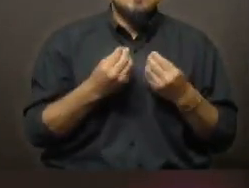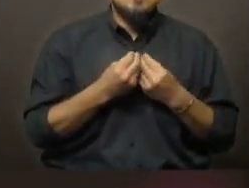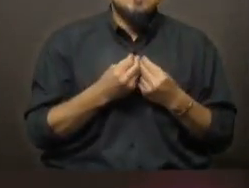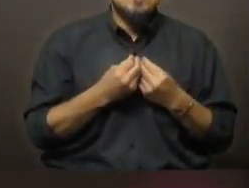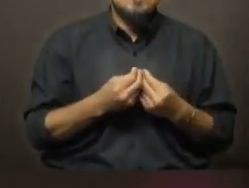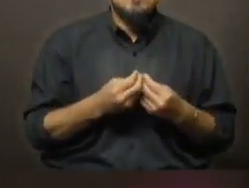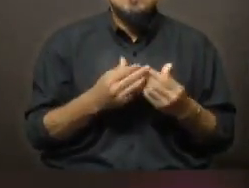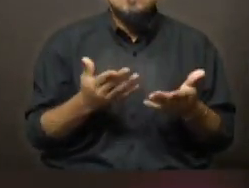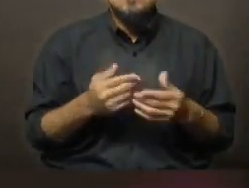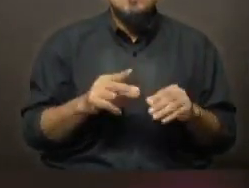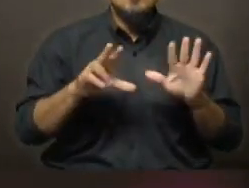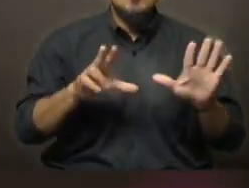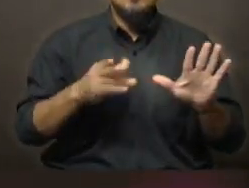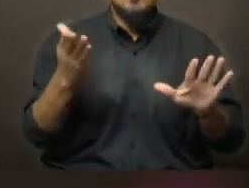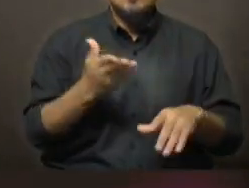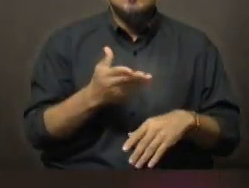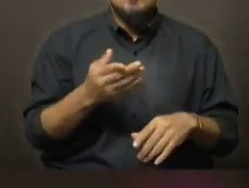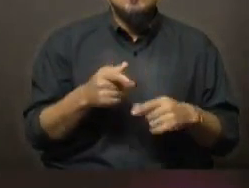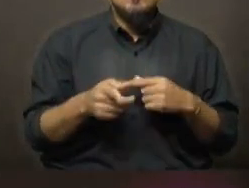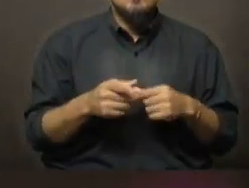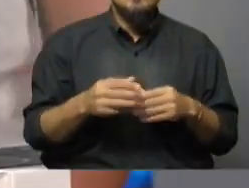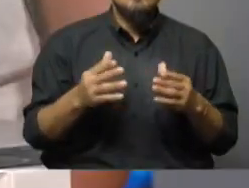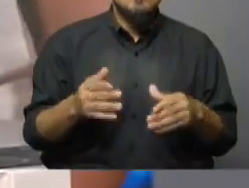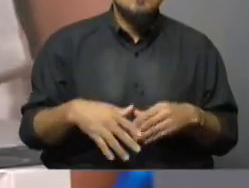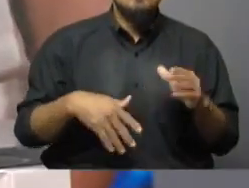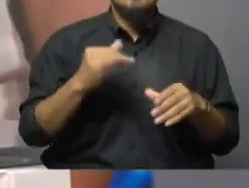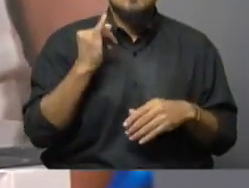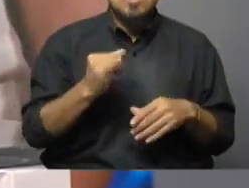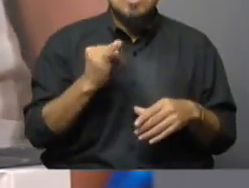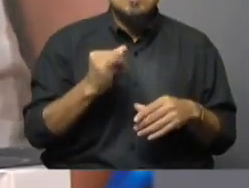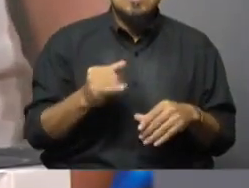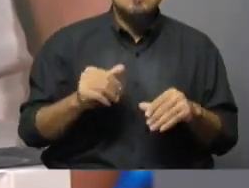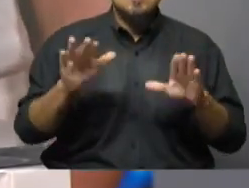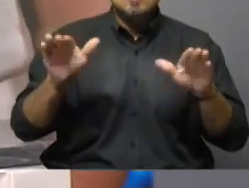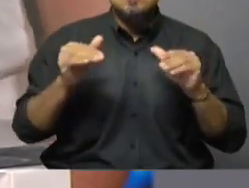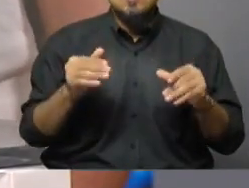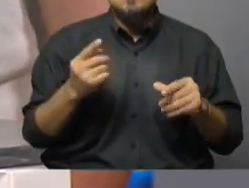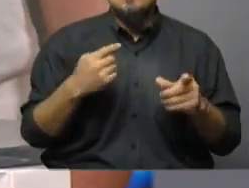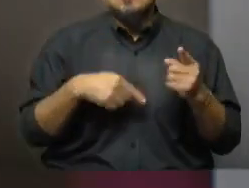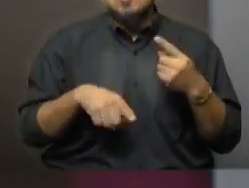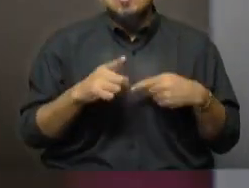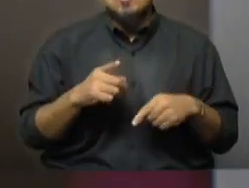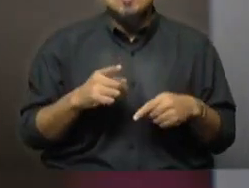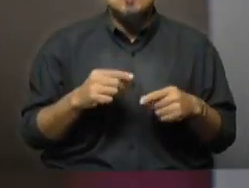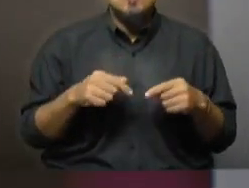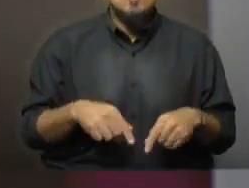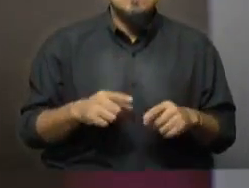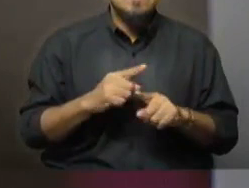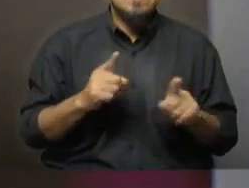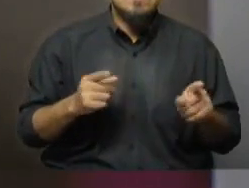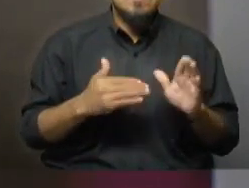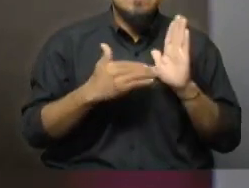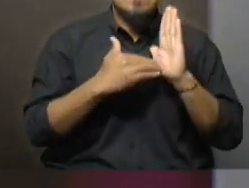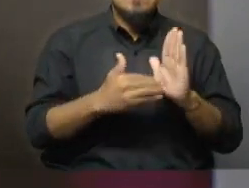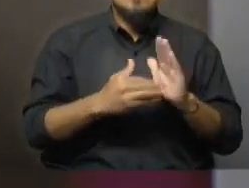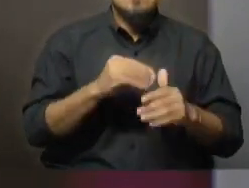Y no llega ni a un 8% las veces que sí se nos convoca. Entonces, no está representado en